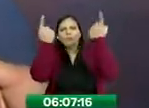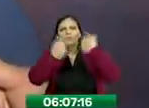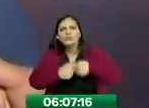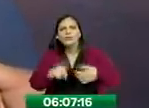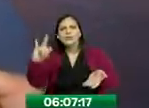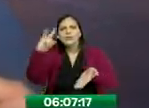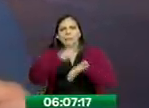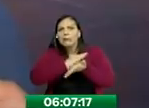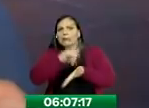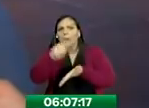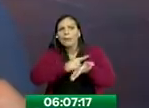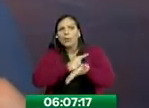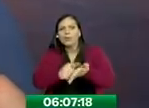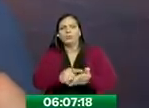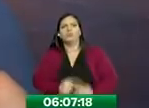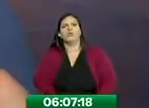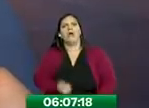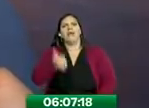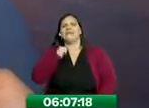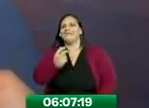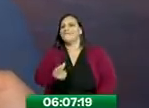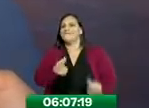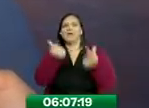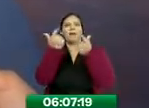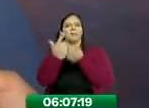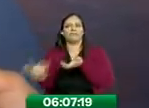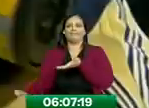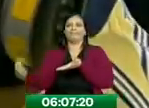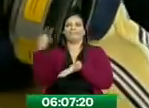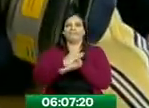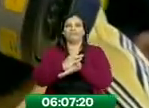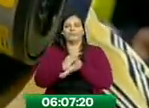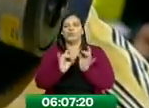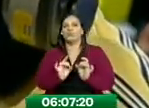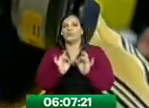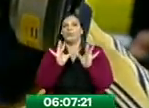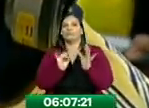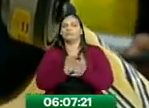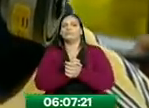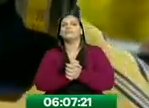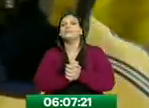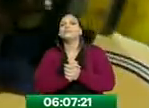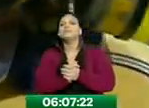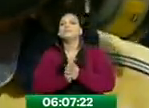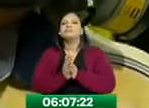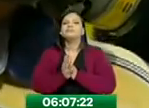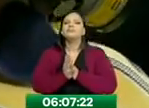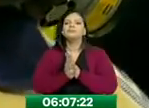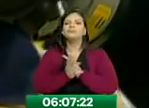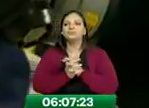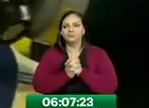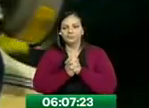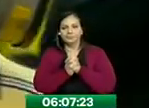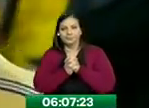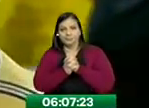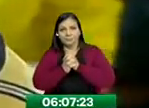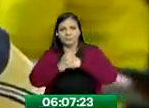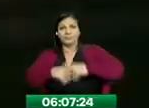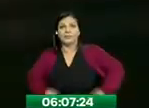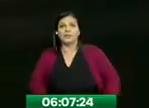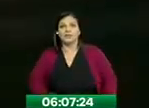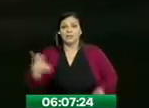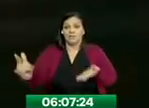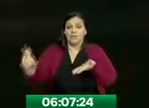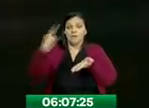Guayaquil, entonces tuvimos que regresar lo más rápido posible para no quedarnos afuera del país. A esta medida, que durará 21